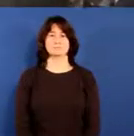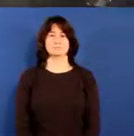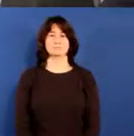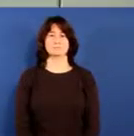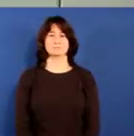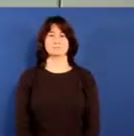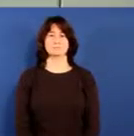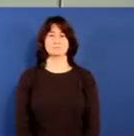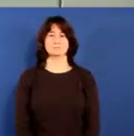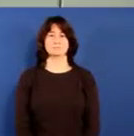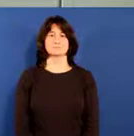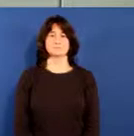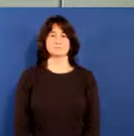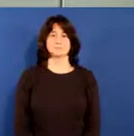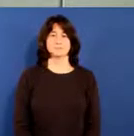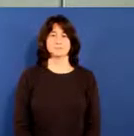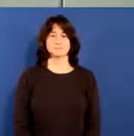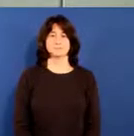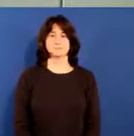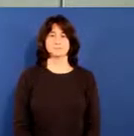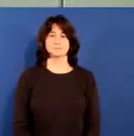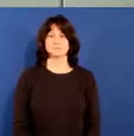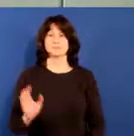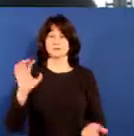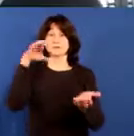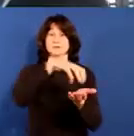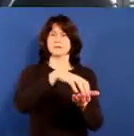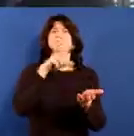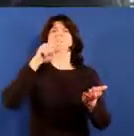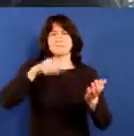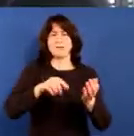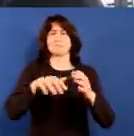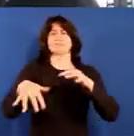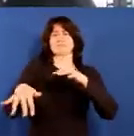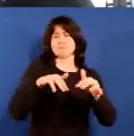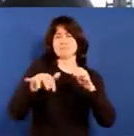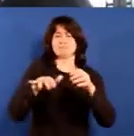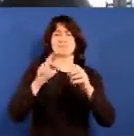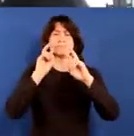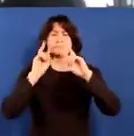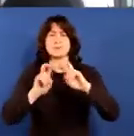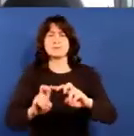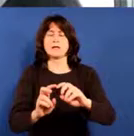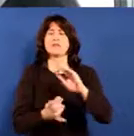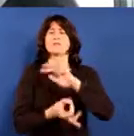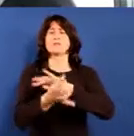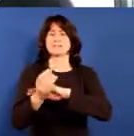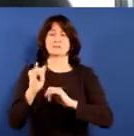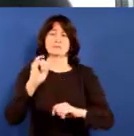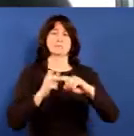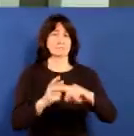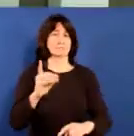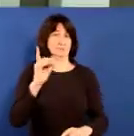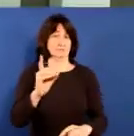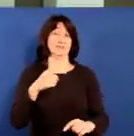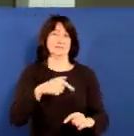momentos complicados en lo económico, con carencias y dificultades y situaciones delicadas, esta es una de las claves para salir de este